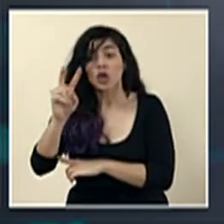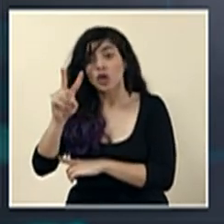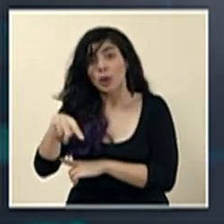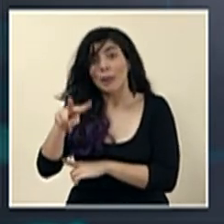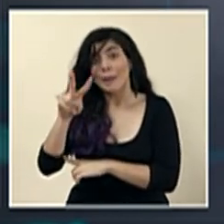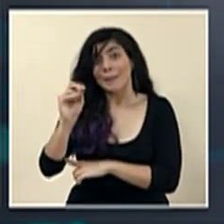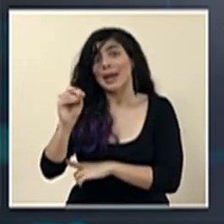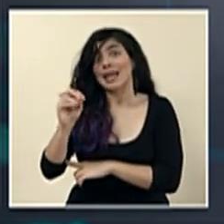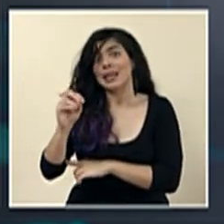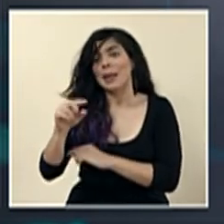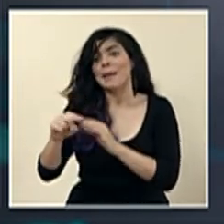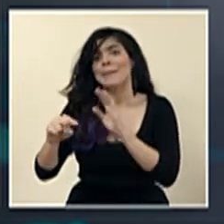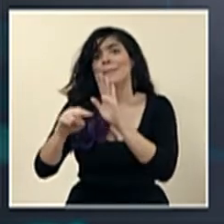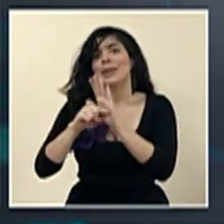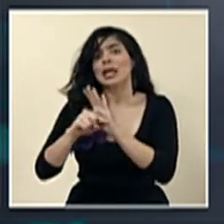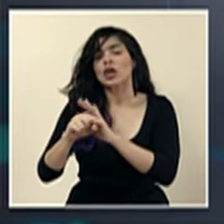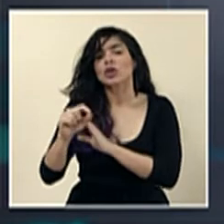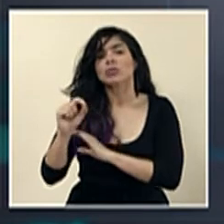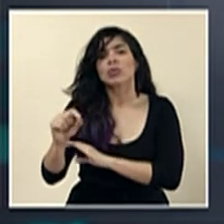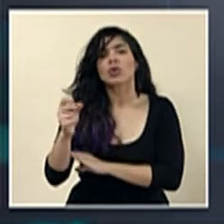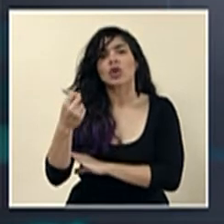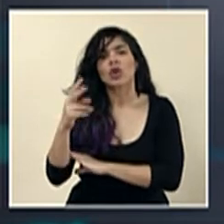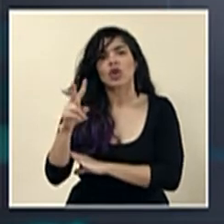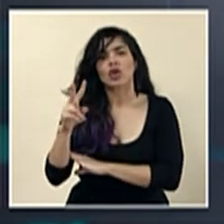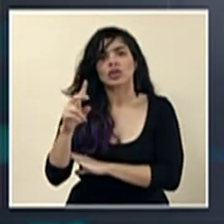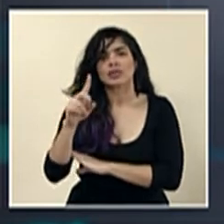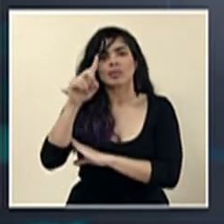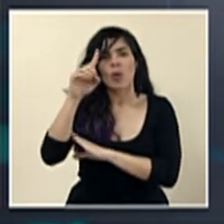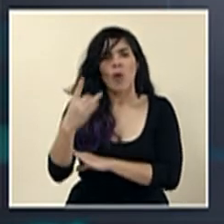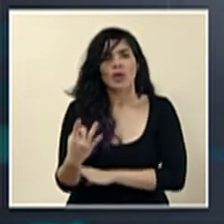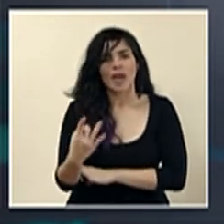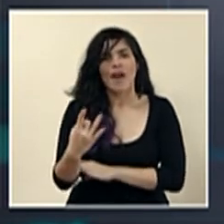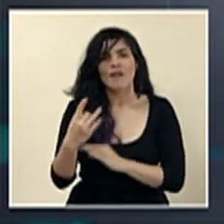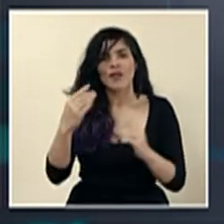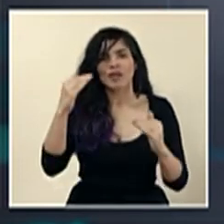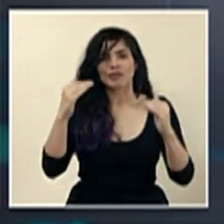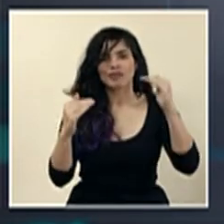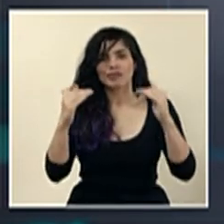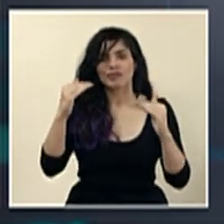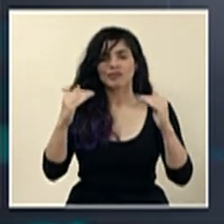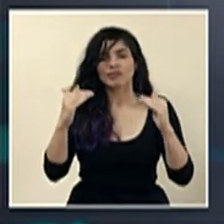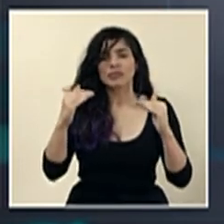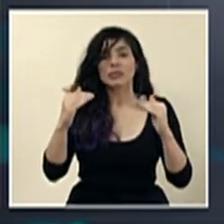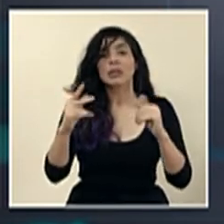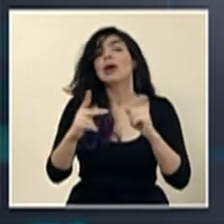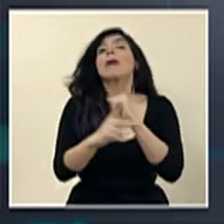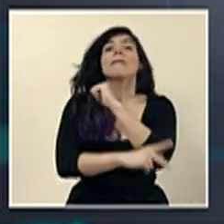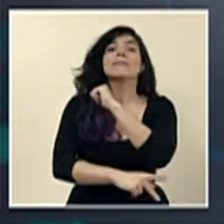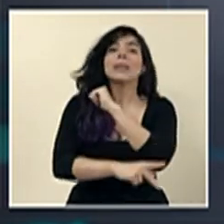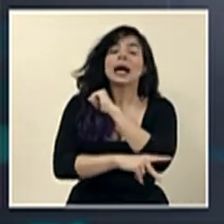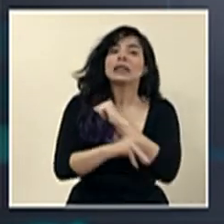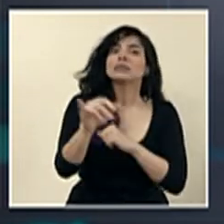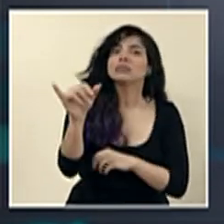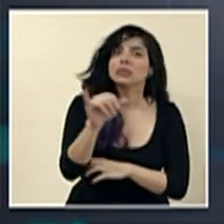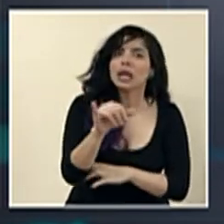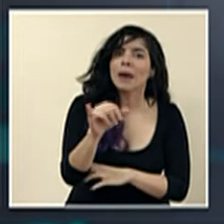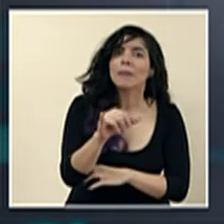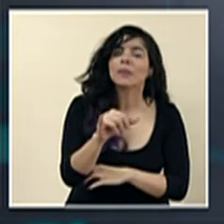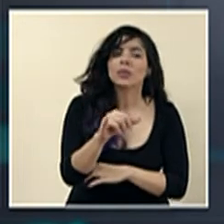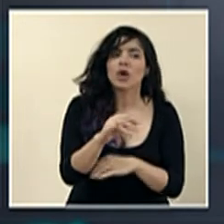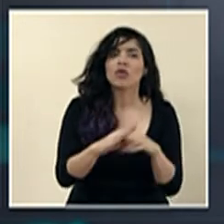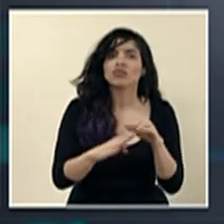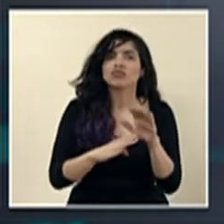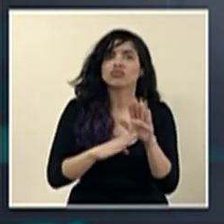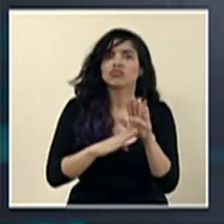ese fue de menos 0.12, una octava parte. El país también estaba